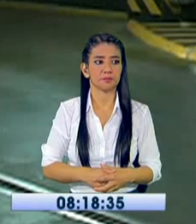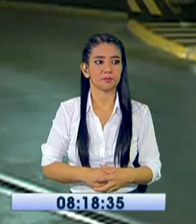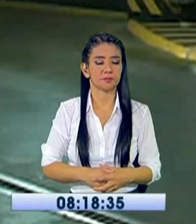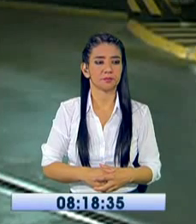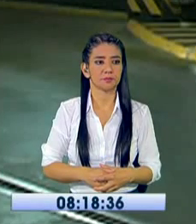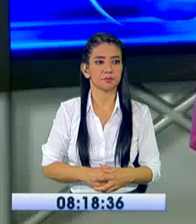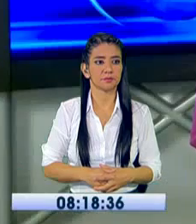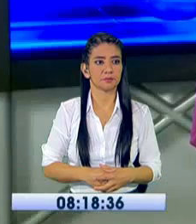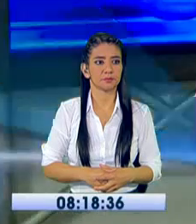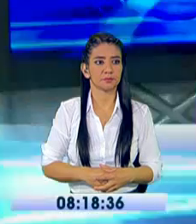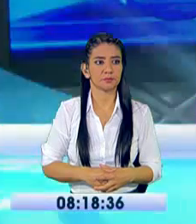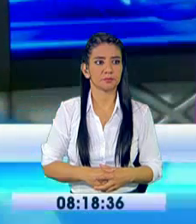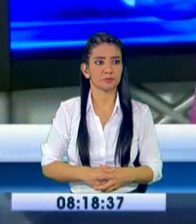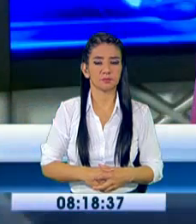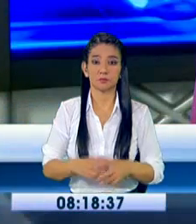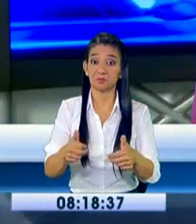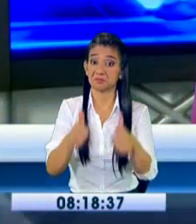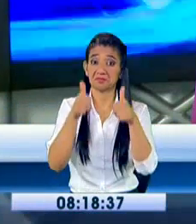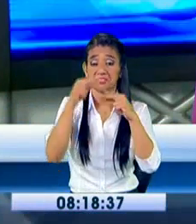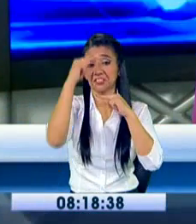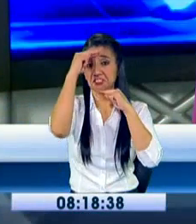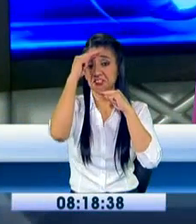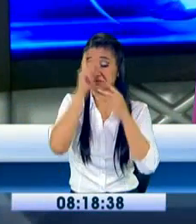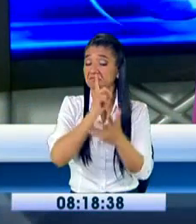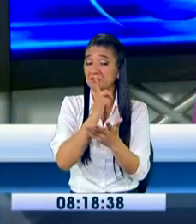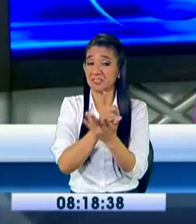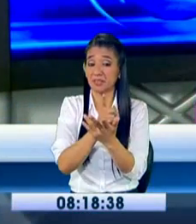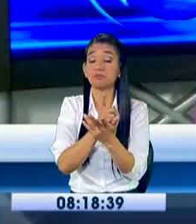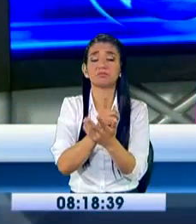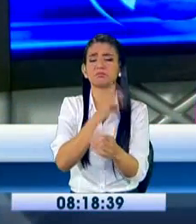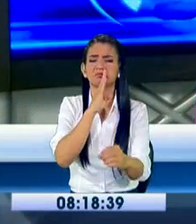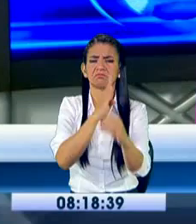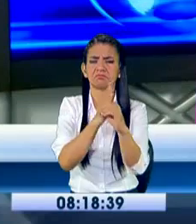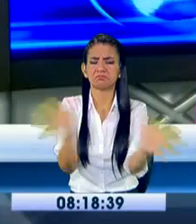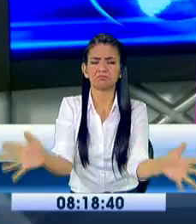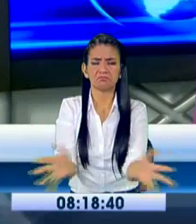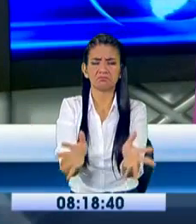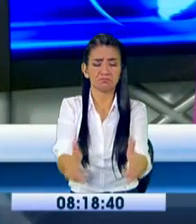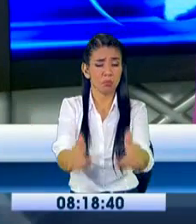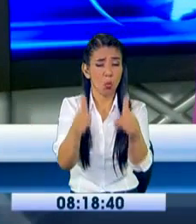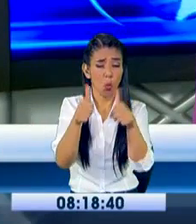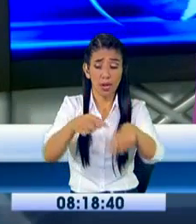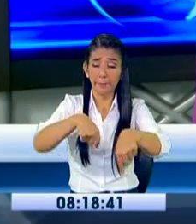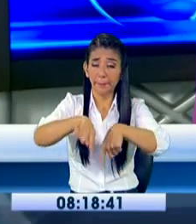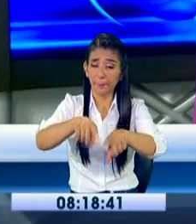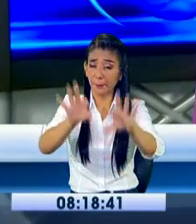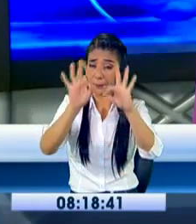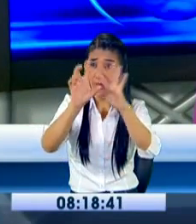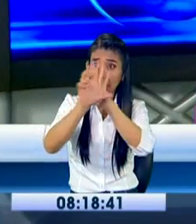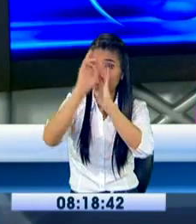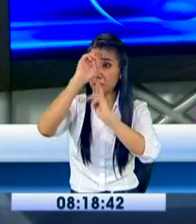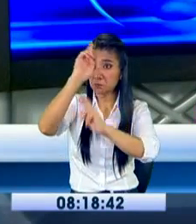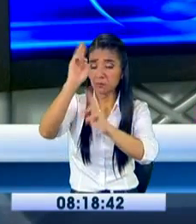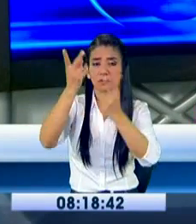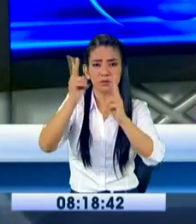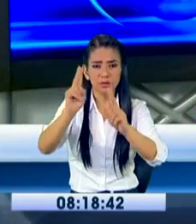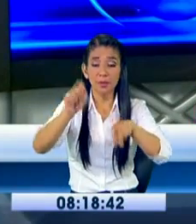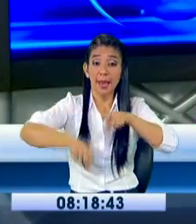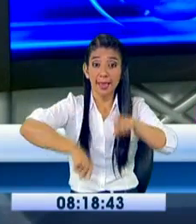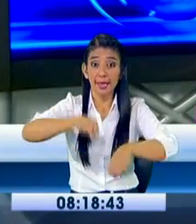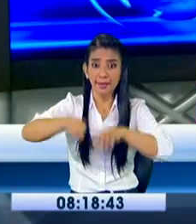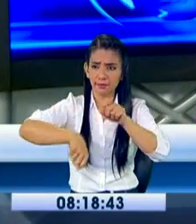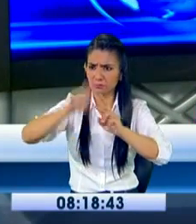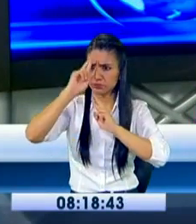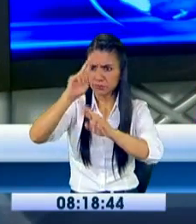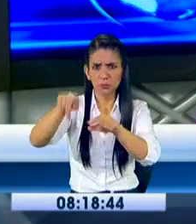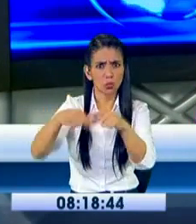de los grupos más vulnerables en la vía, pues han sido víctimas del irrespeto, lo que ha ocasionado accidentes. Es por esa razón que los